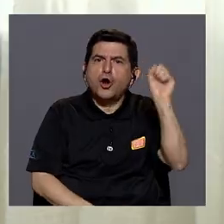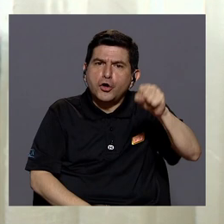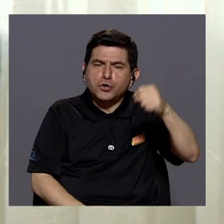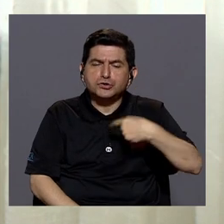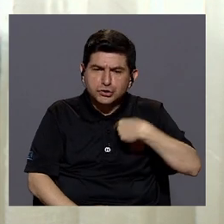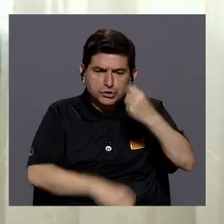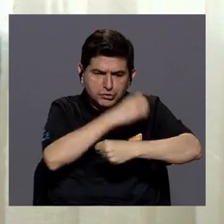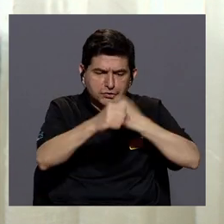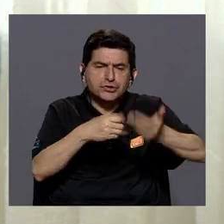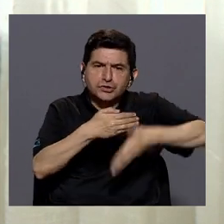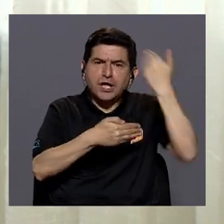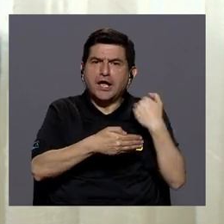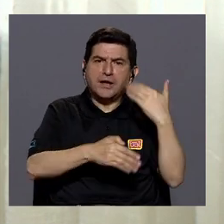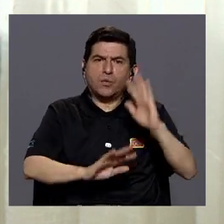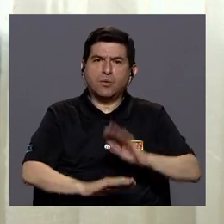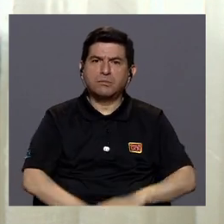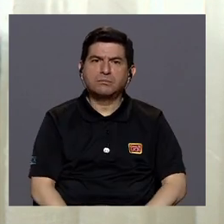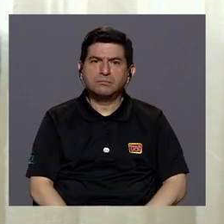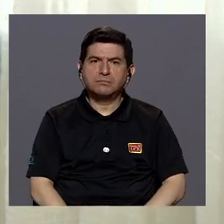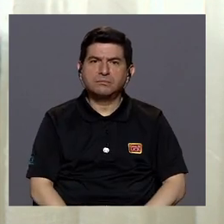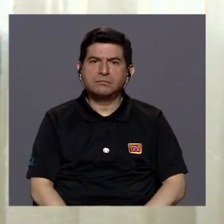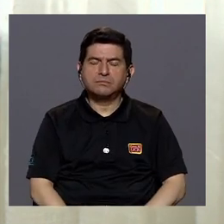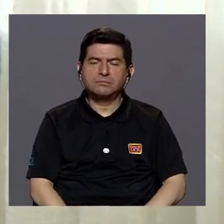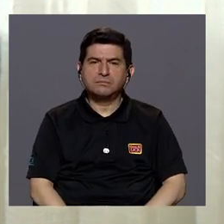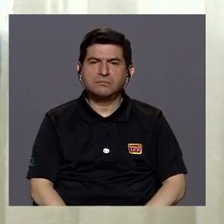pasado. Porque